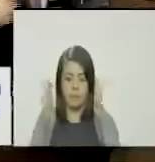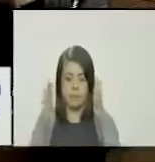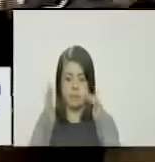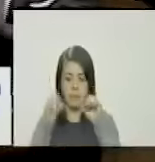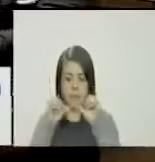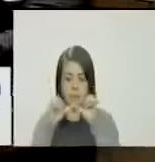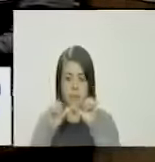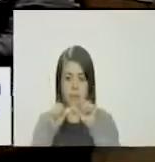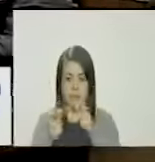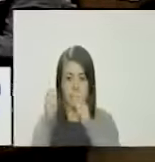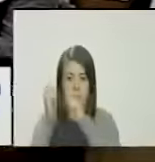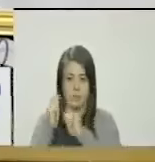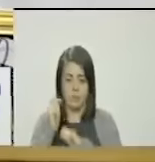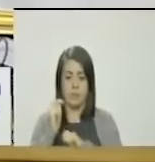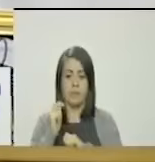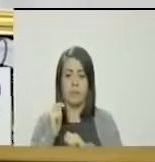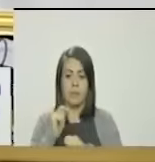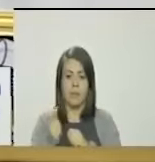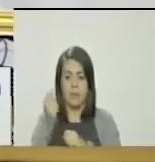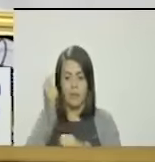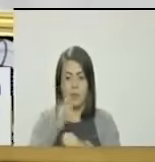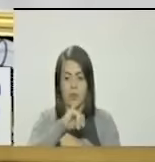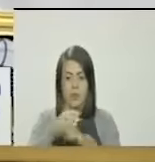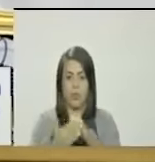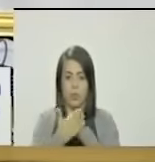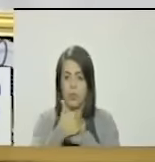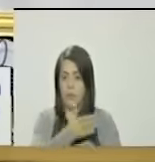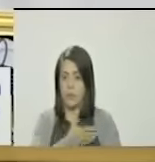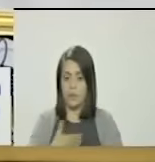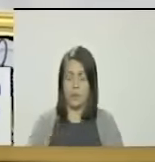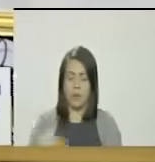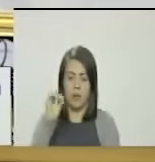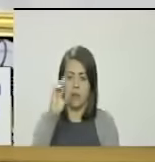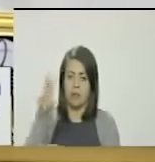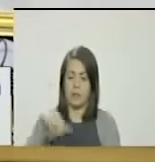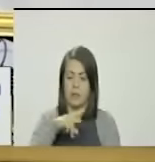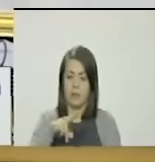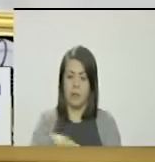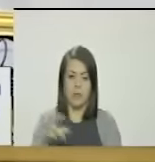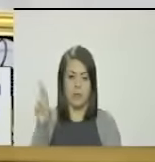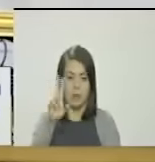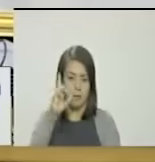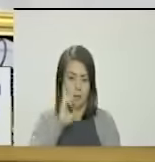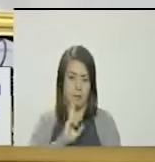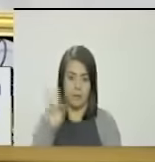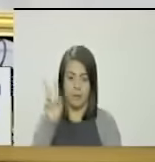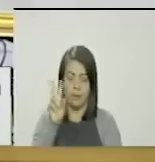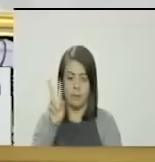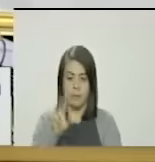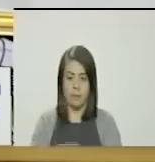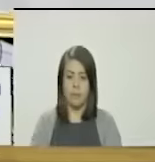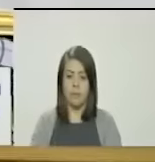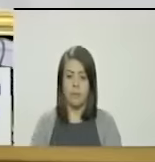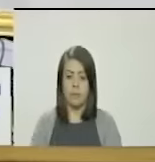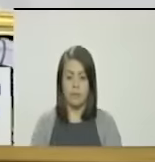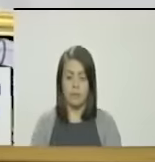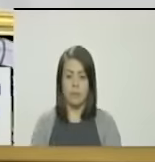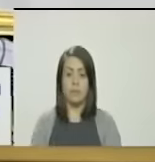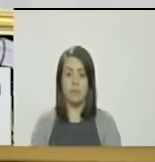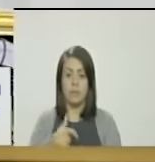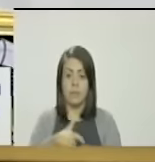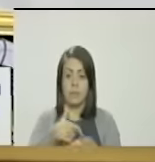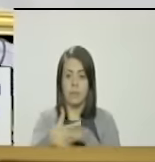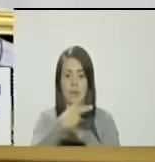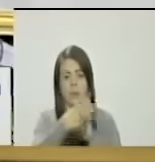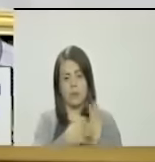Queda así investido el diputado Jorge Rodríguez Gómez como presidente de la Asamblea Nacional de la República Bolivariana de Venezuela para